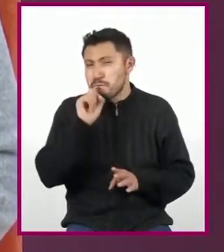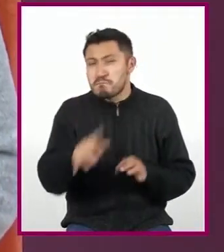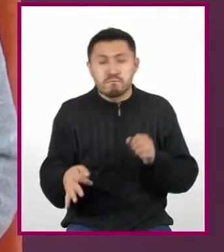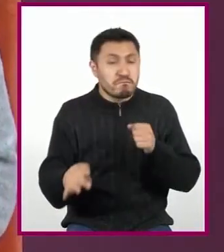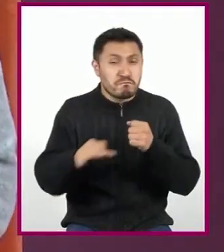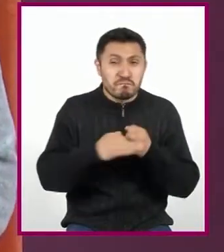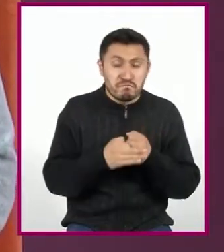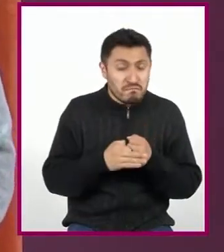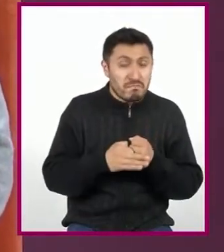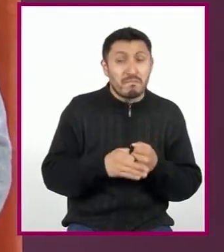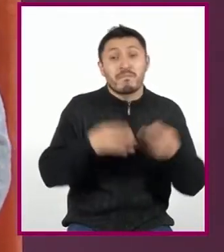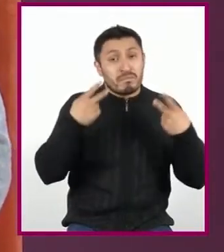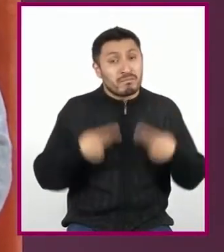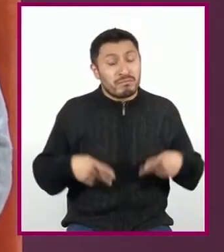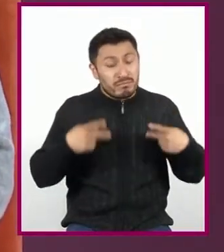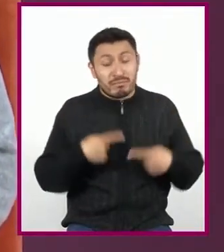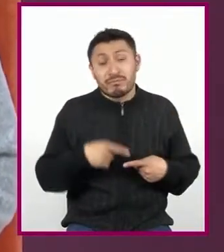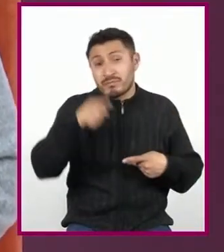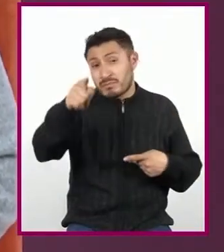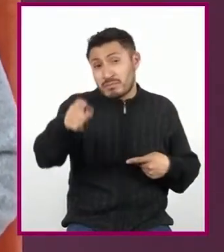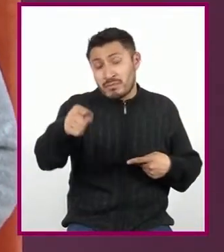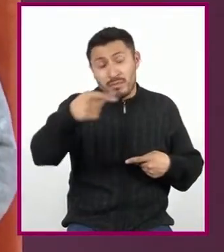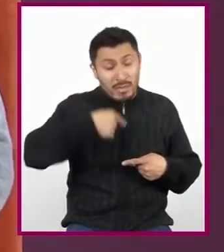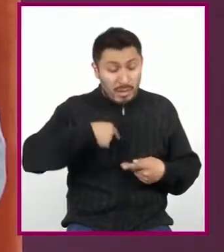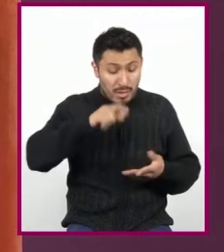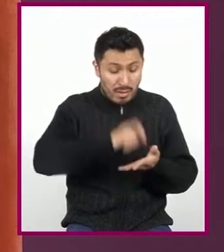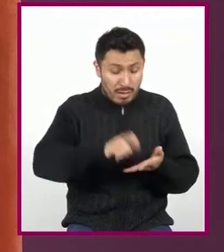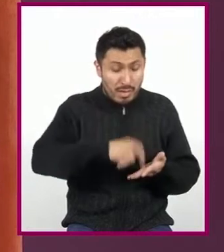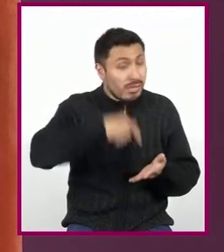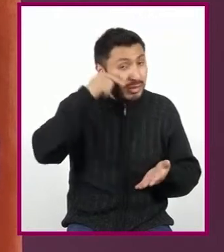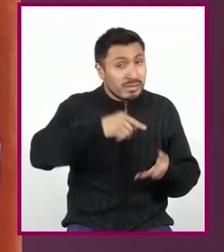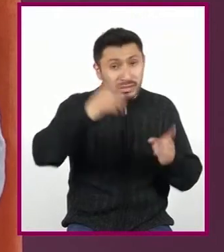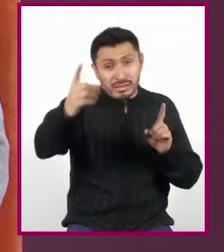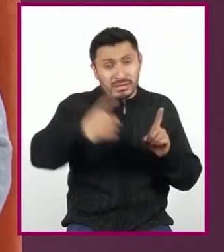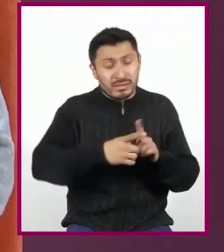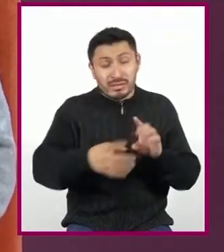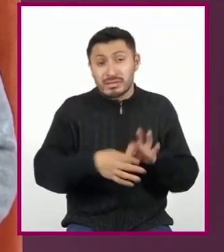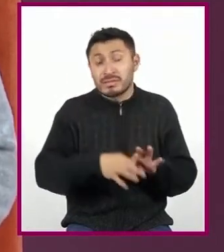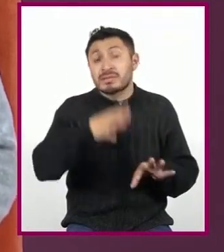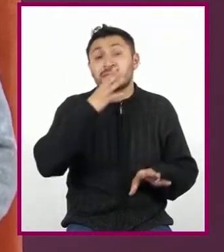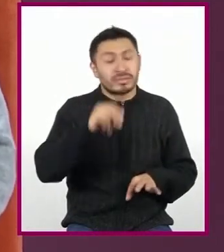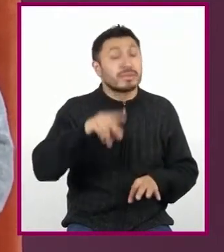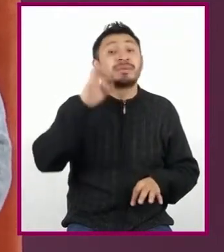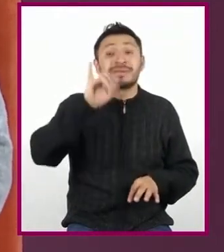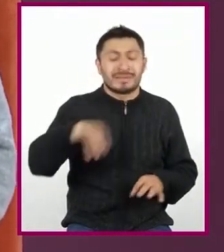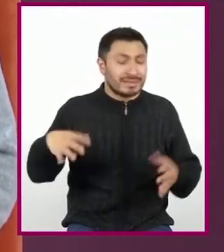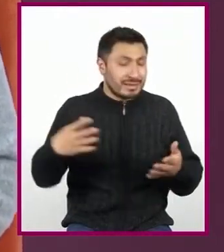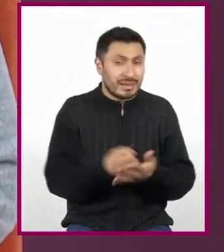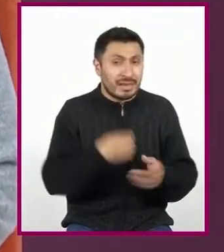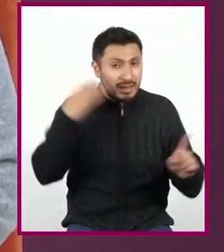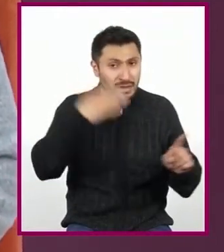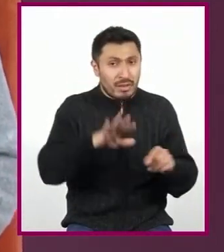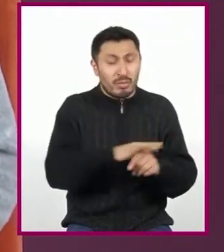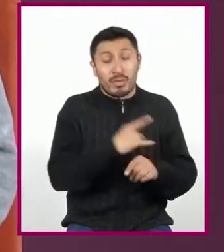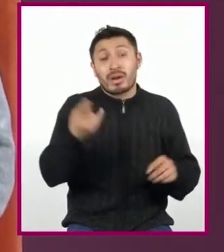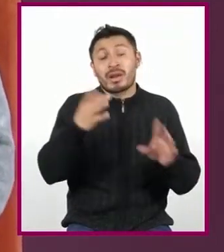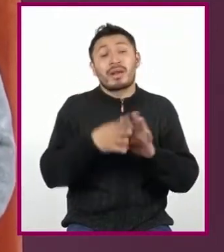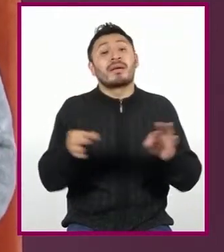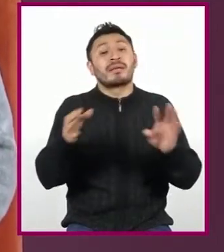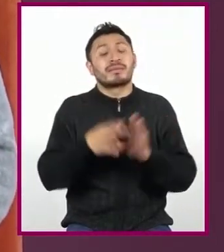el estilo directo de la redacción y te ayudan a establecer un contacto firme con el lector, porque te